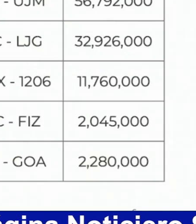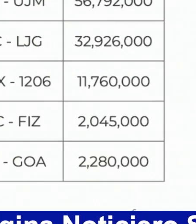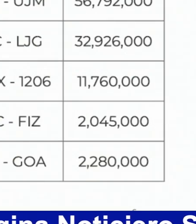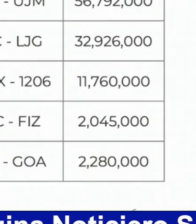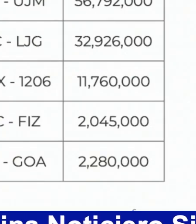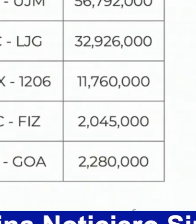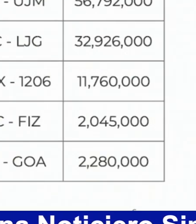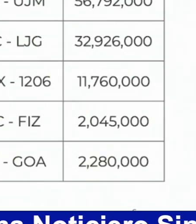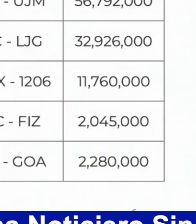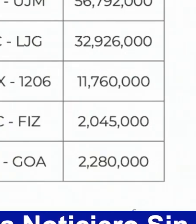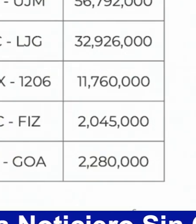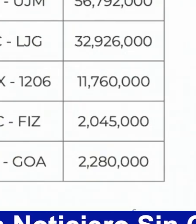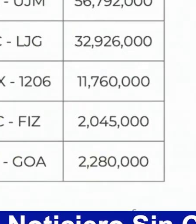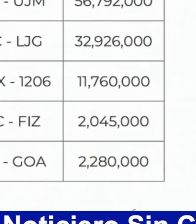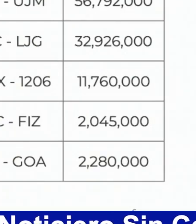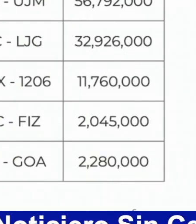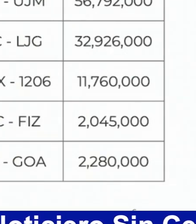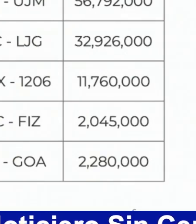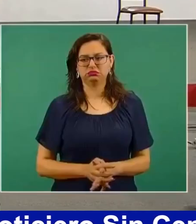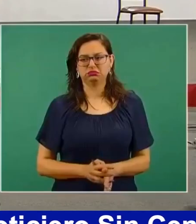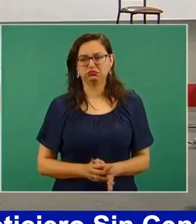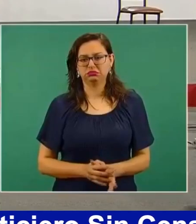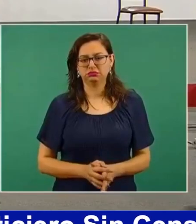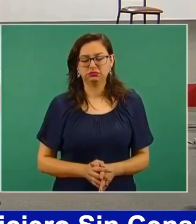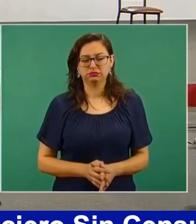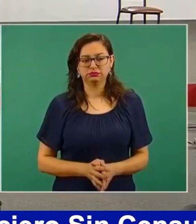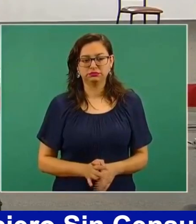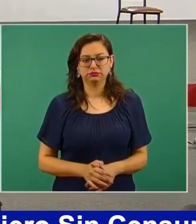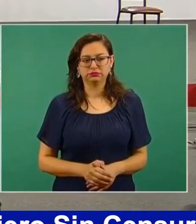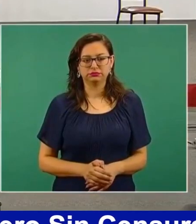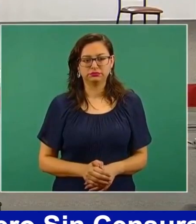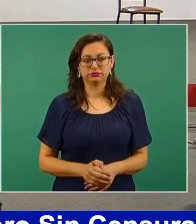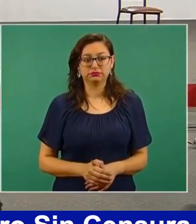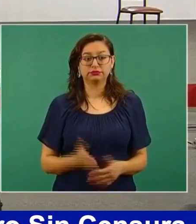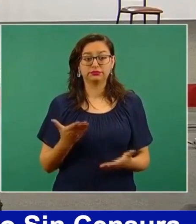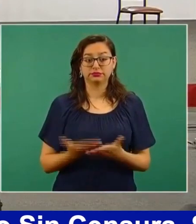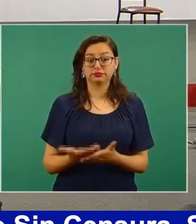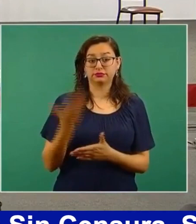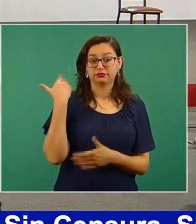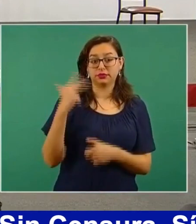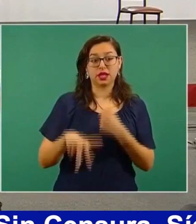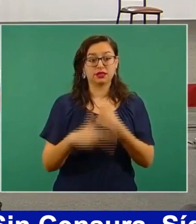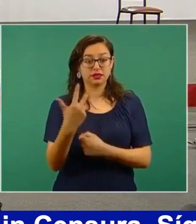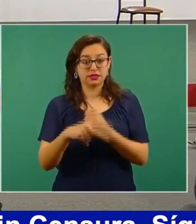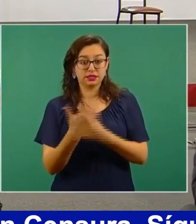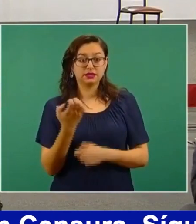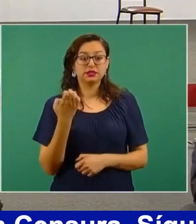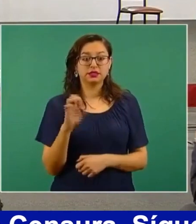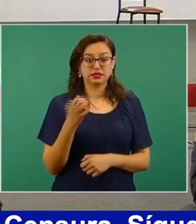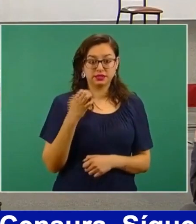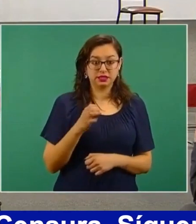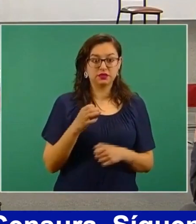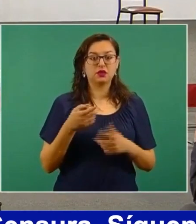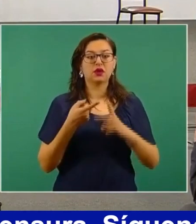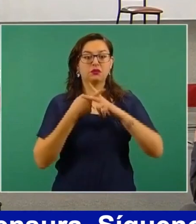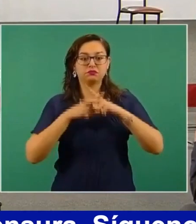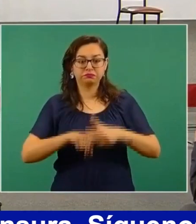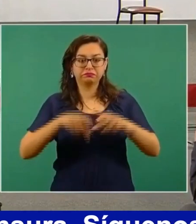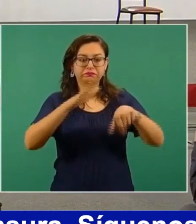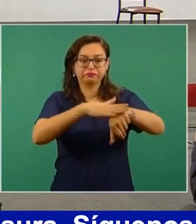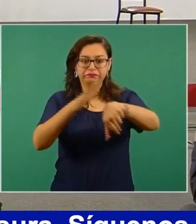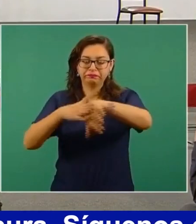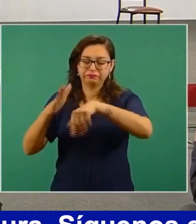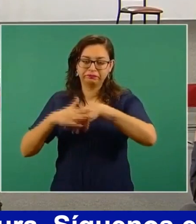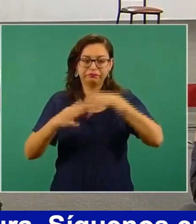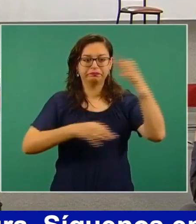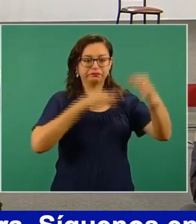INDEP publicó la convocatoria a esta subasta el pasado 13 de enero. Ya llevamos algunas semanas trabajando. Algunas fechas